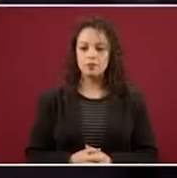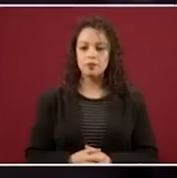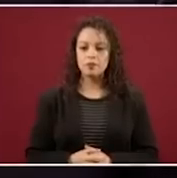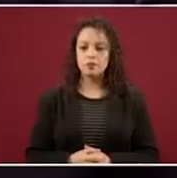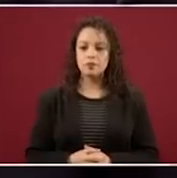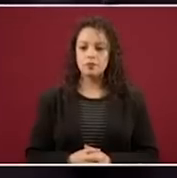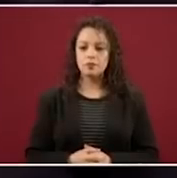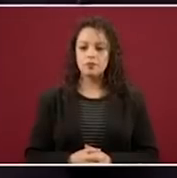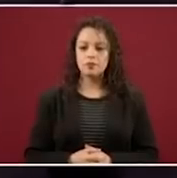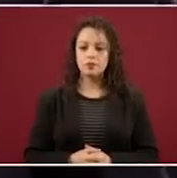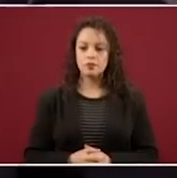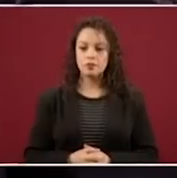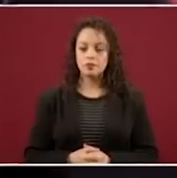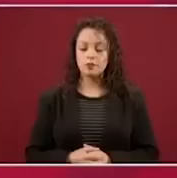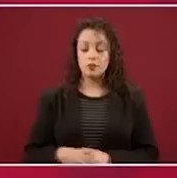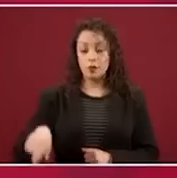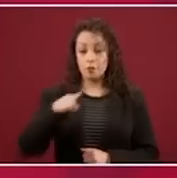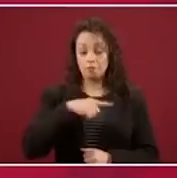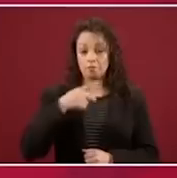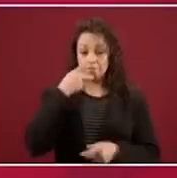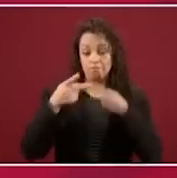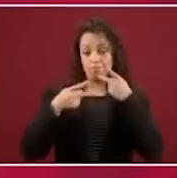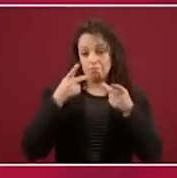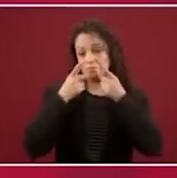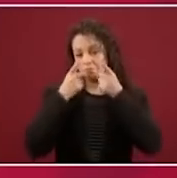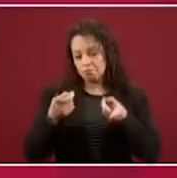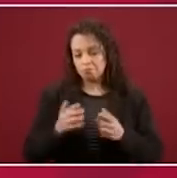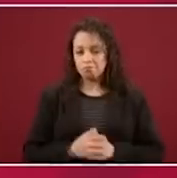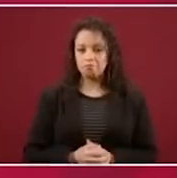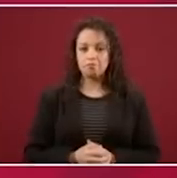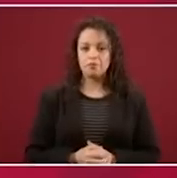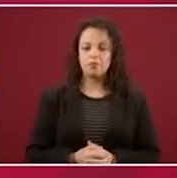Ellos plantean que pueda haber